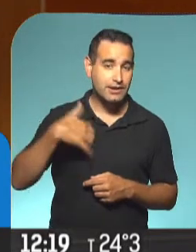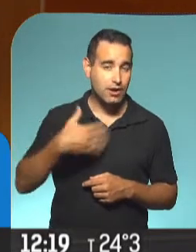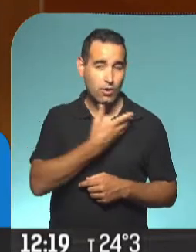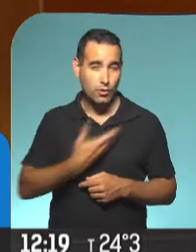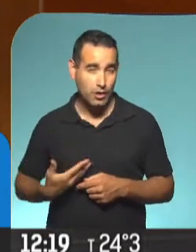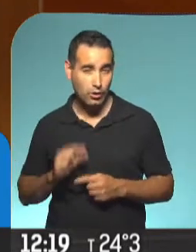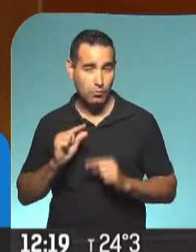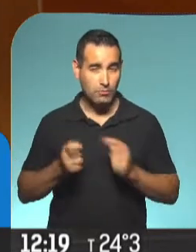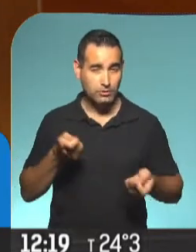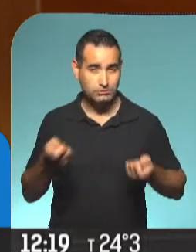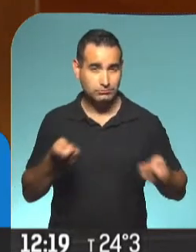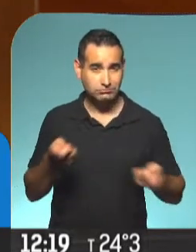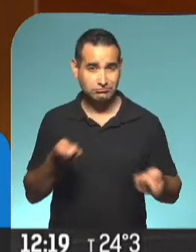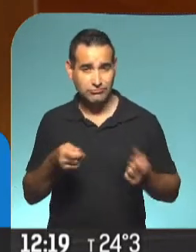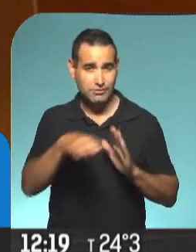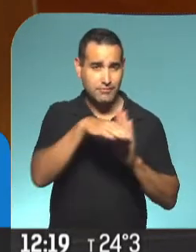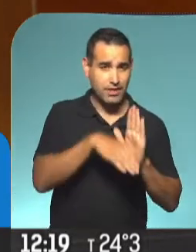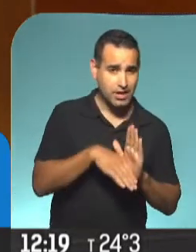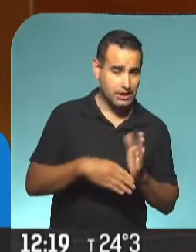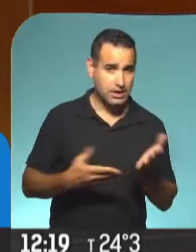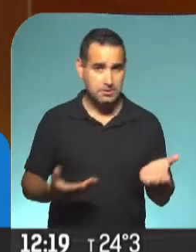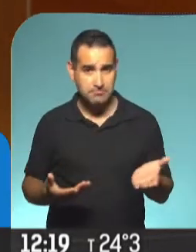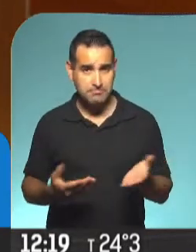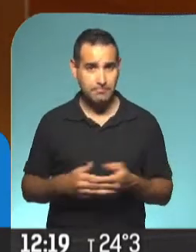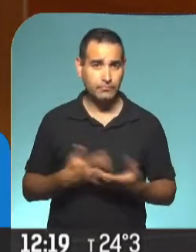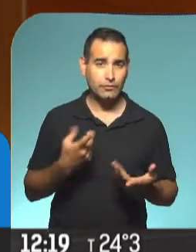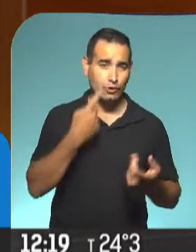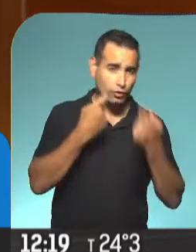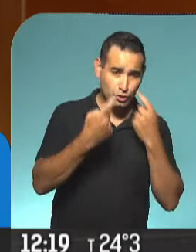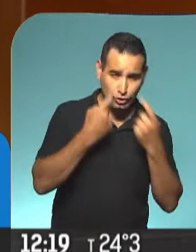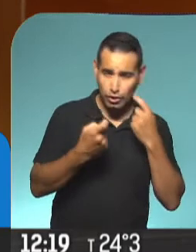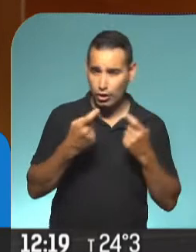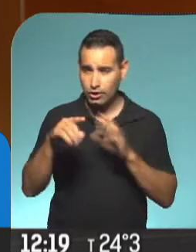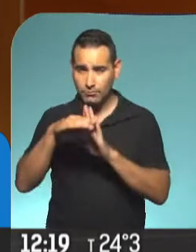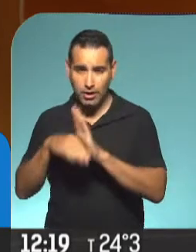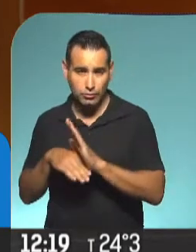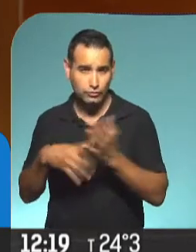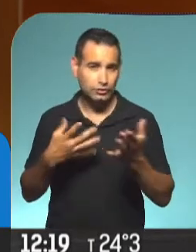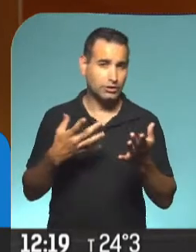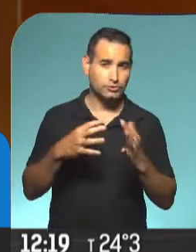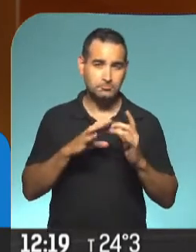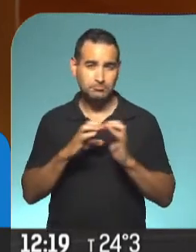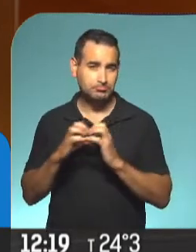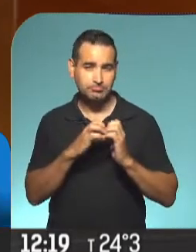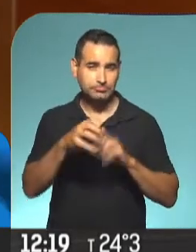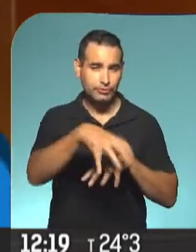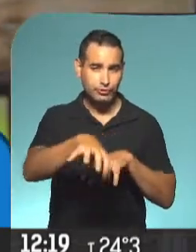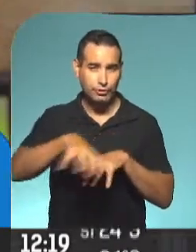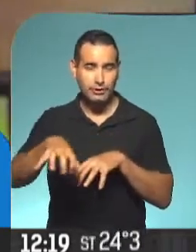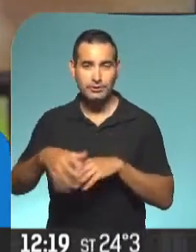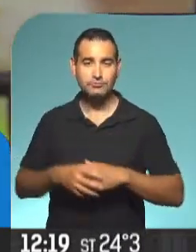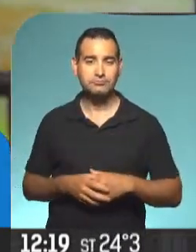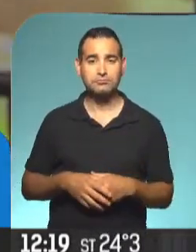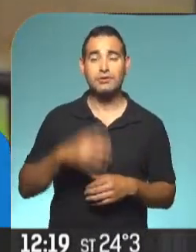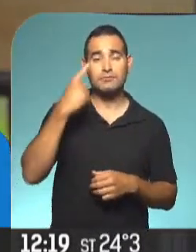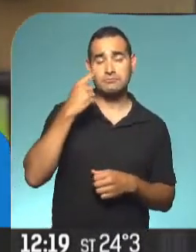tomar las riendas con estas medidas que va tomando, controles, pautas que va dando, conversación con los distintos sectores? Yo creo que